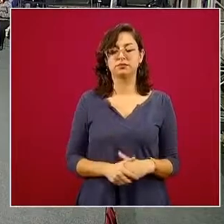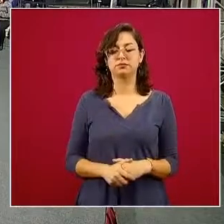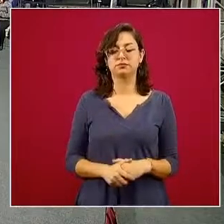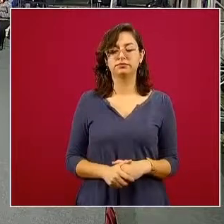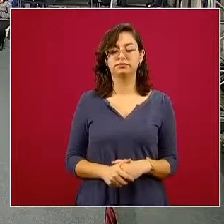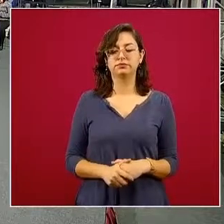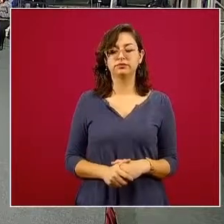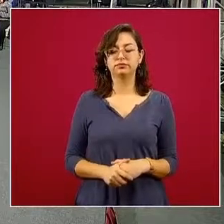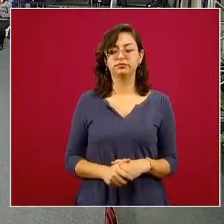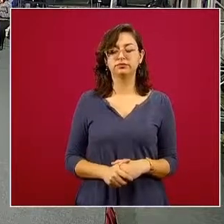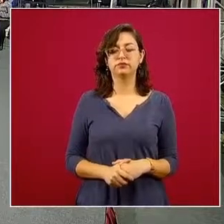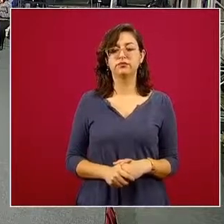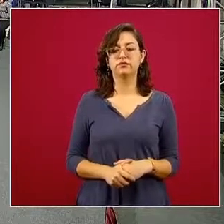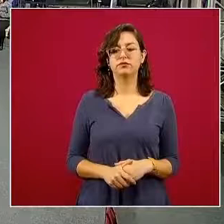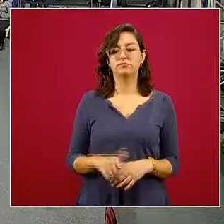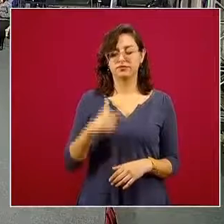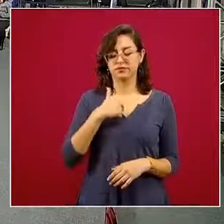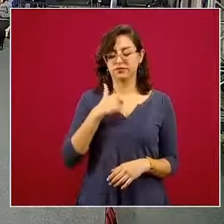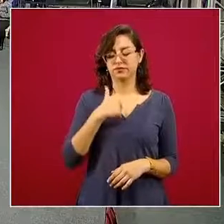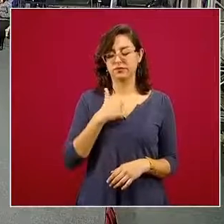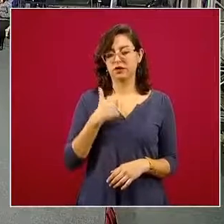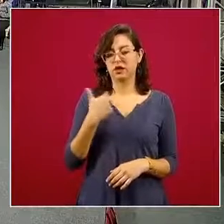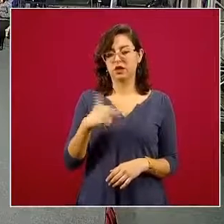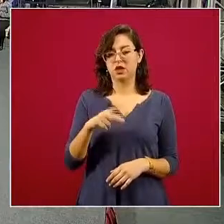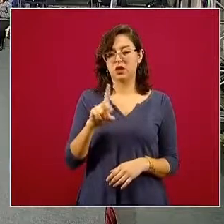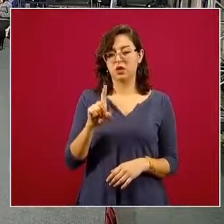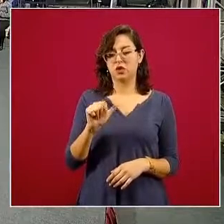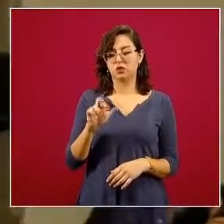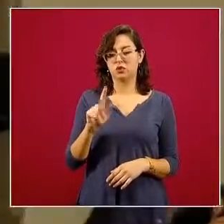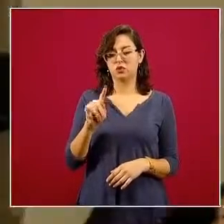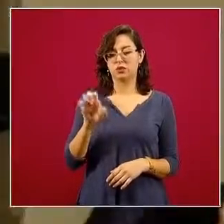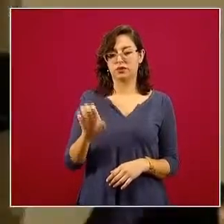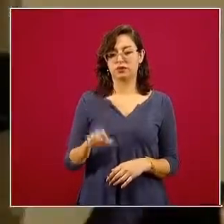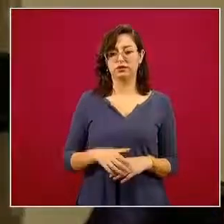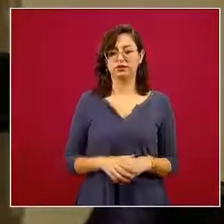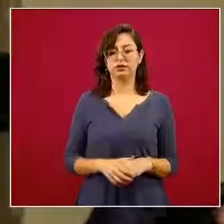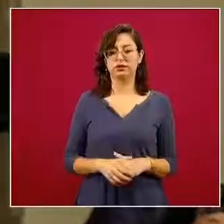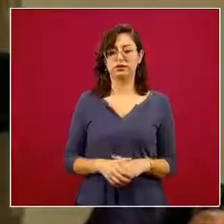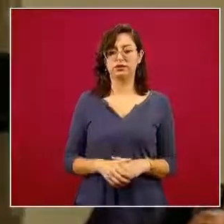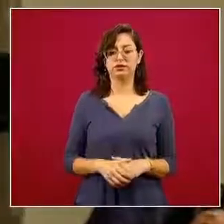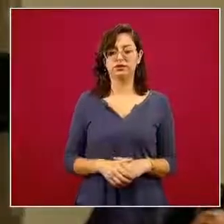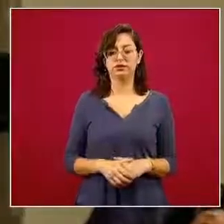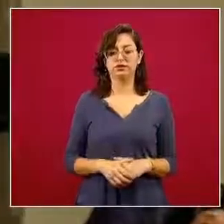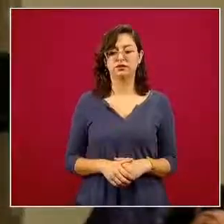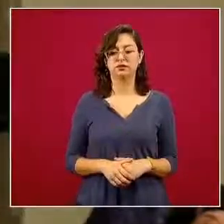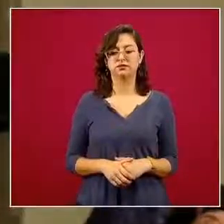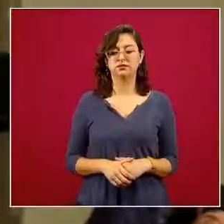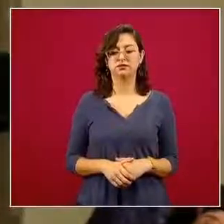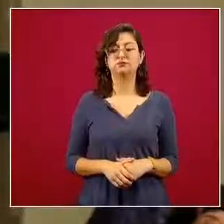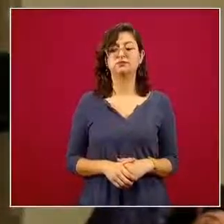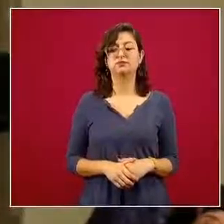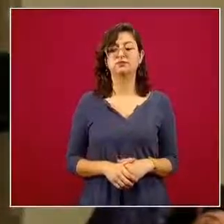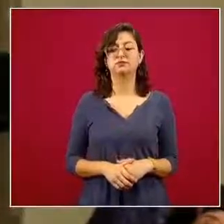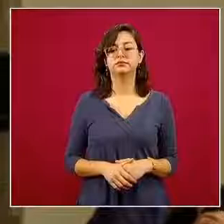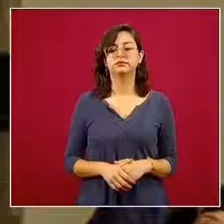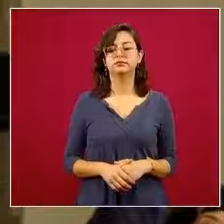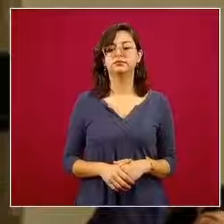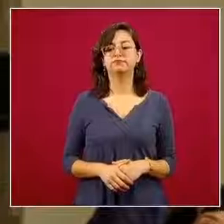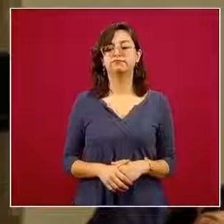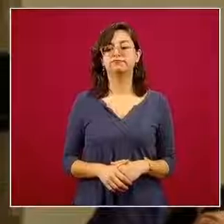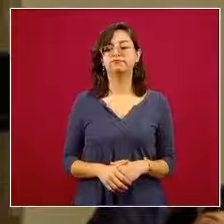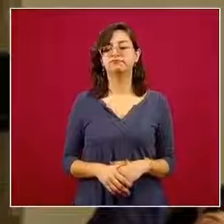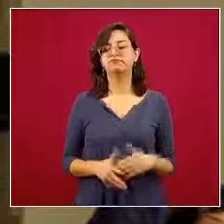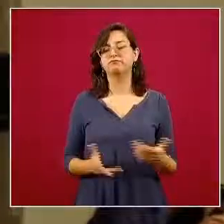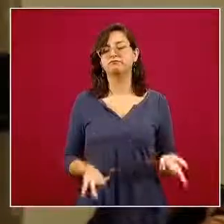Demián Duarte, Pasión por los Negocios, Política y Rock and Roll Radio y Lobos FM de Sonora. En particular, mi